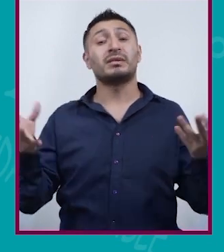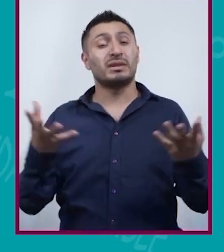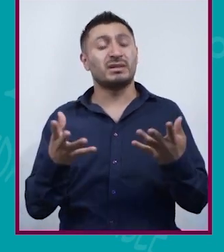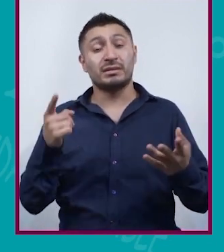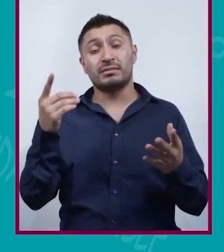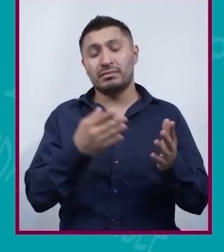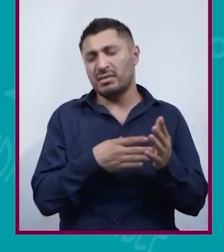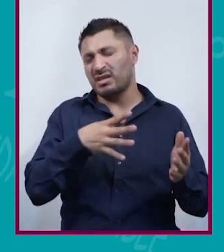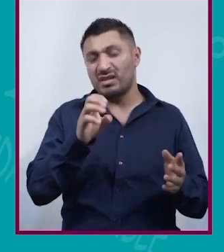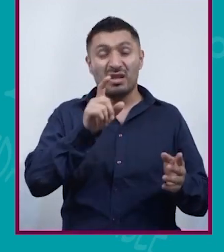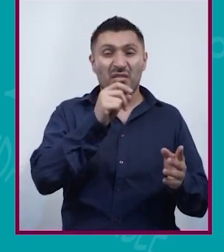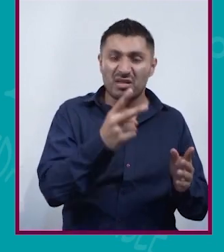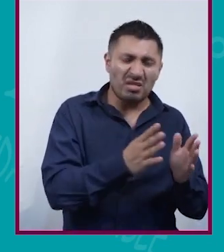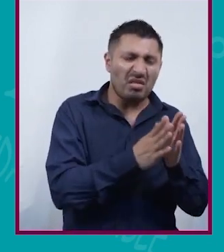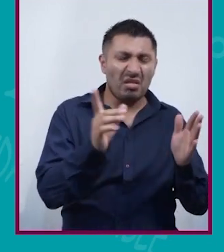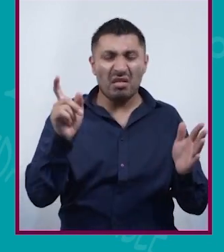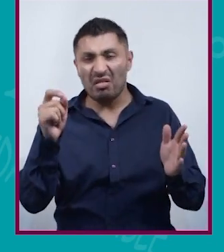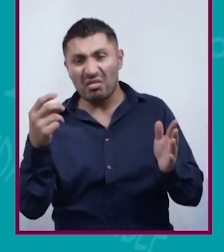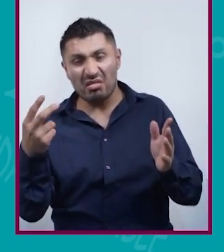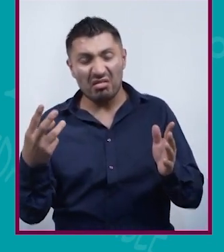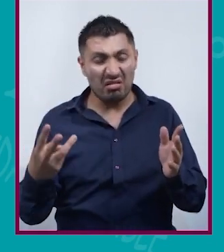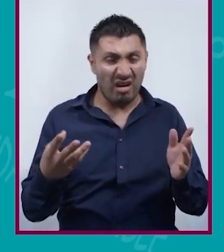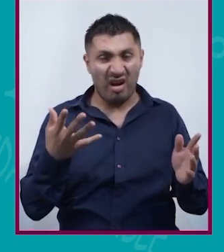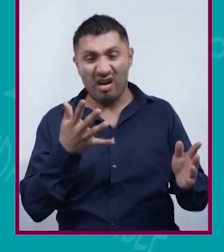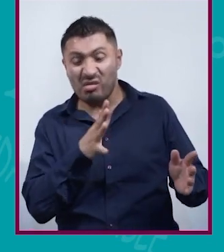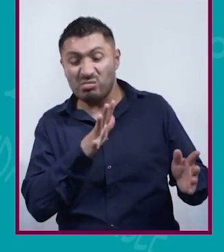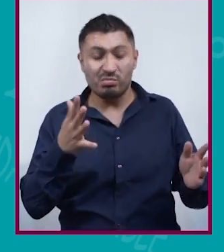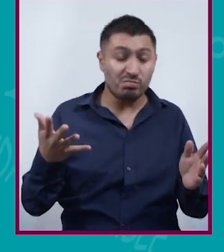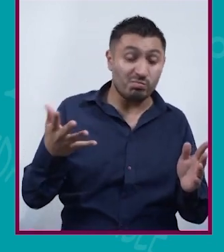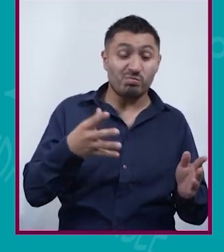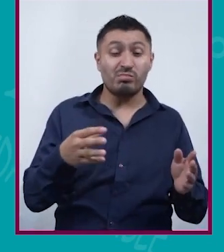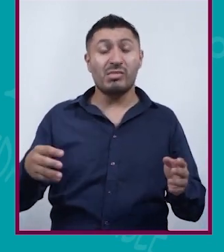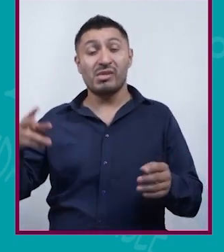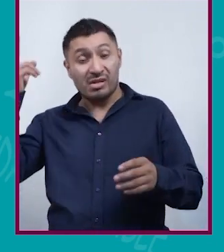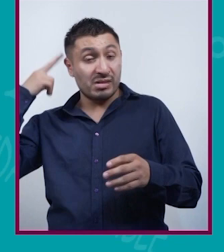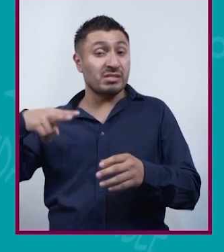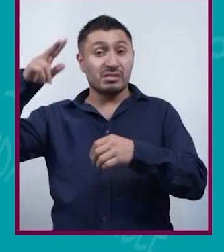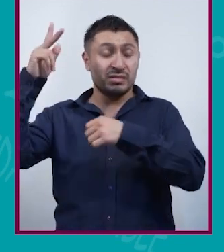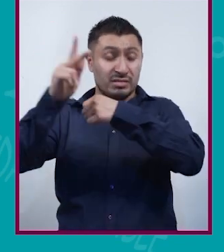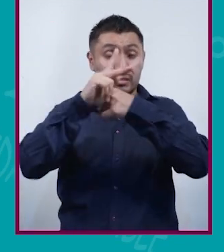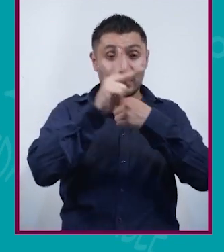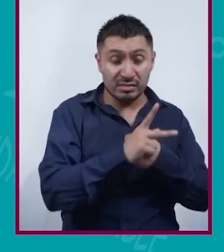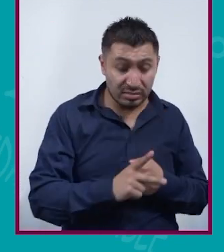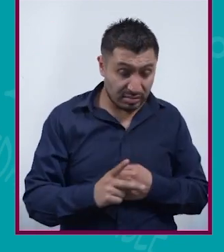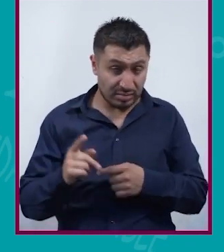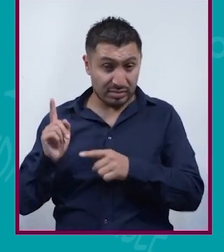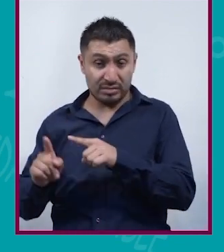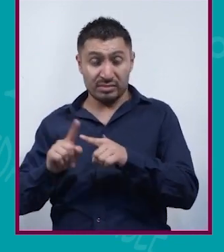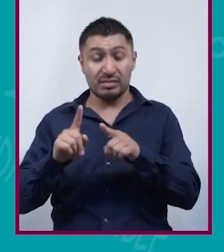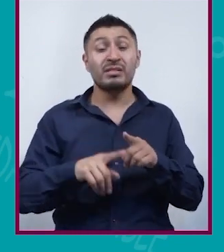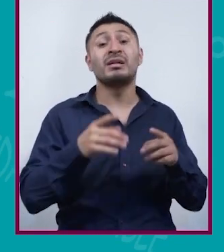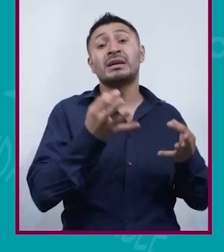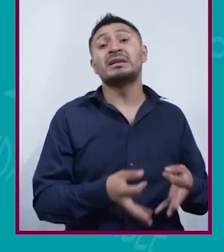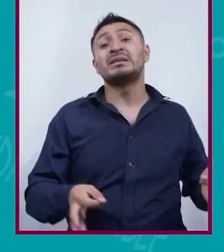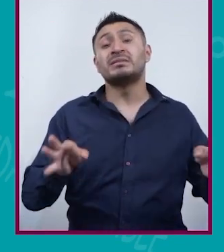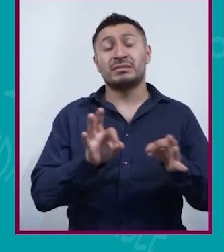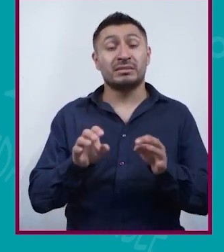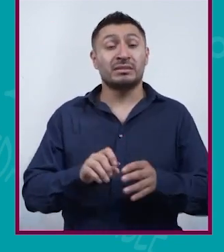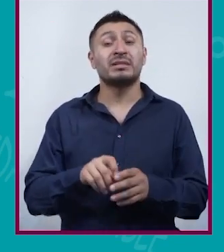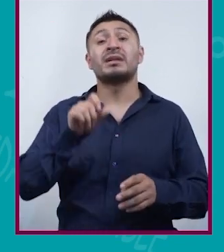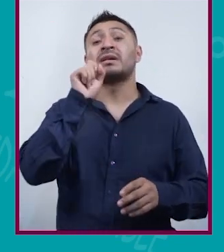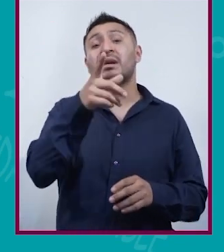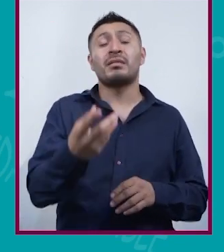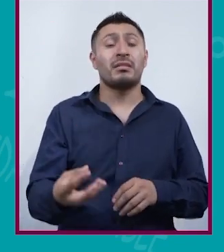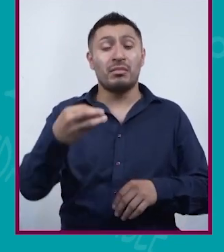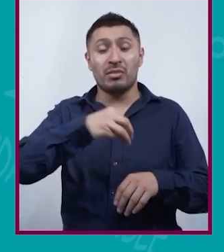en 1922-23 una gira muy importante por varios países de América Latina. Además,